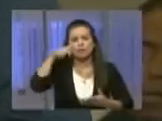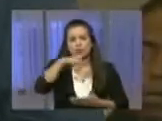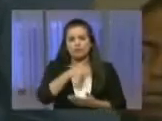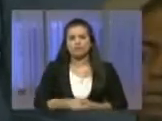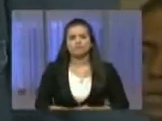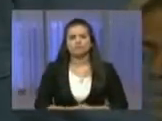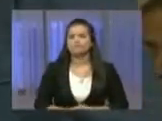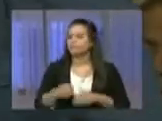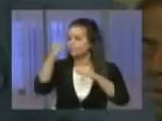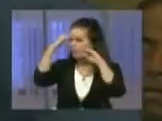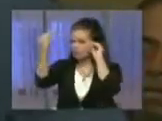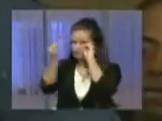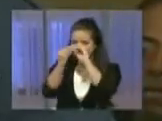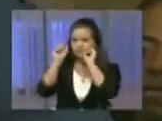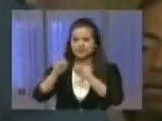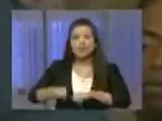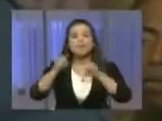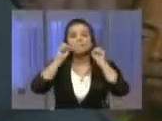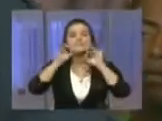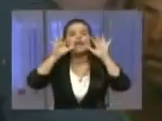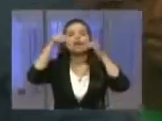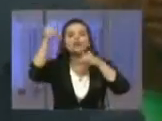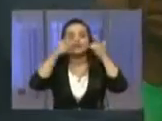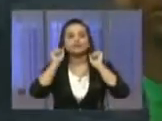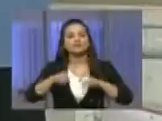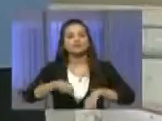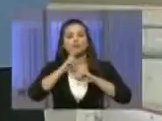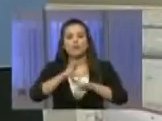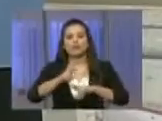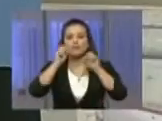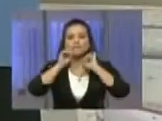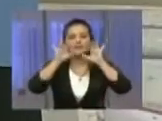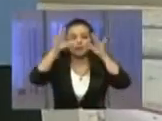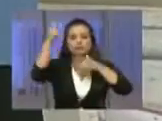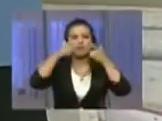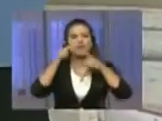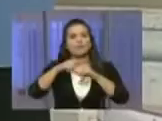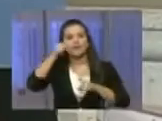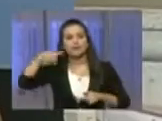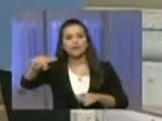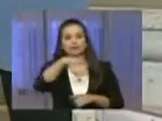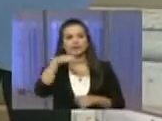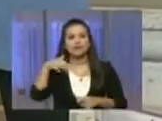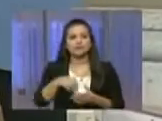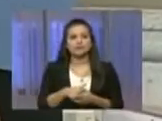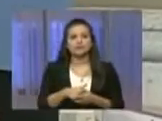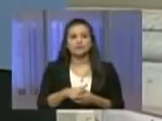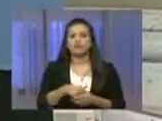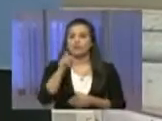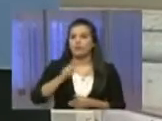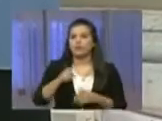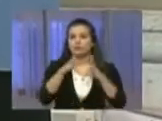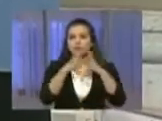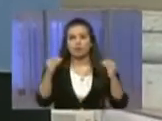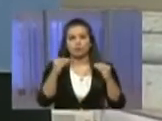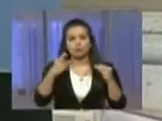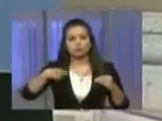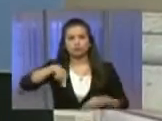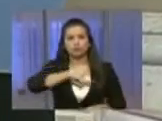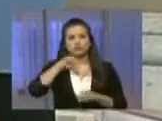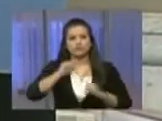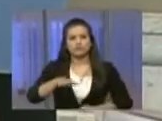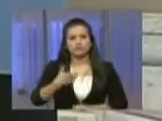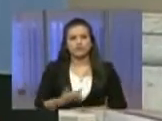los milagros de Chávez en la tierra los milagros de nuestro propio pueblo que debemos continuarlo Solo nosotros